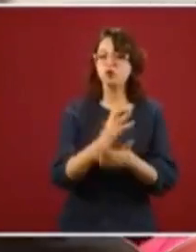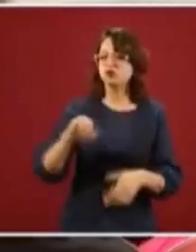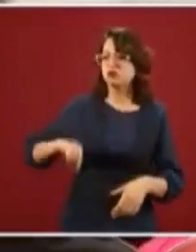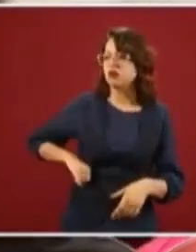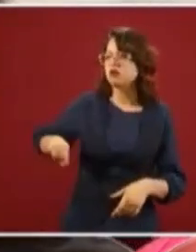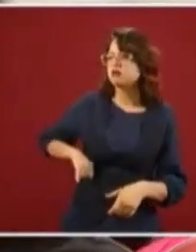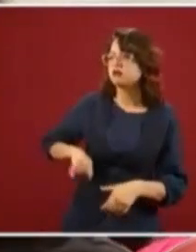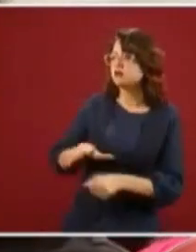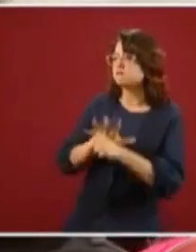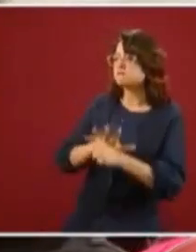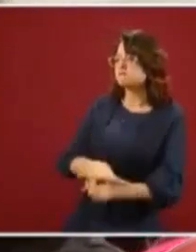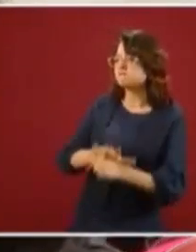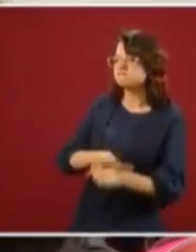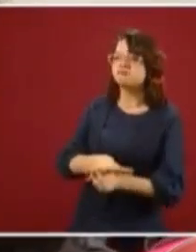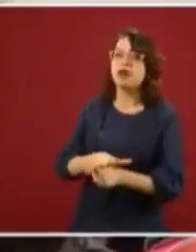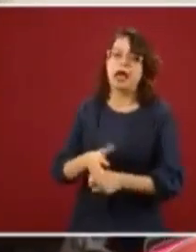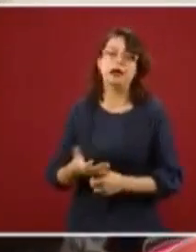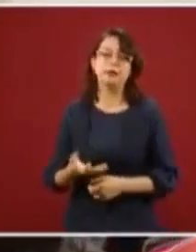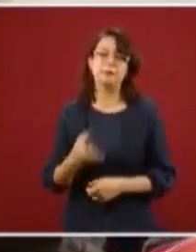o